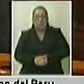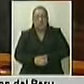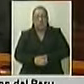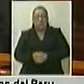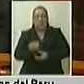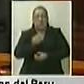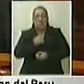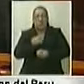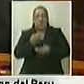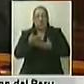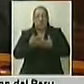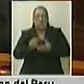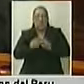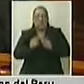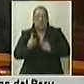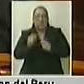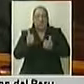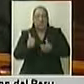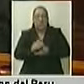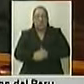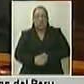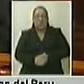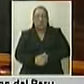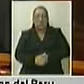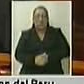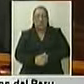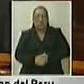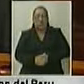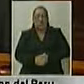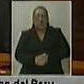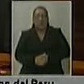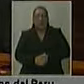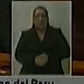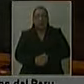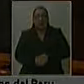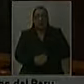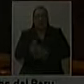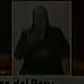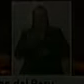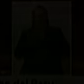soliciten, y no sería dable, presidente, esta posición. Gracias, presidente.